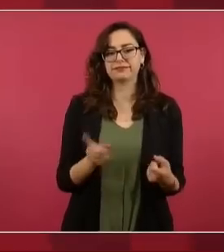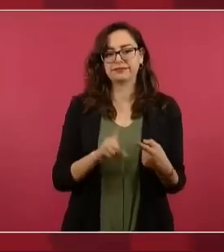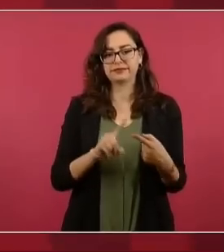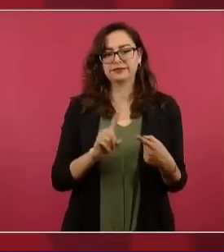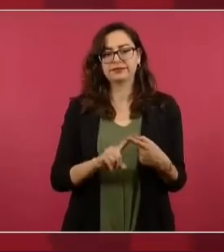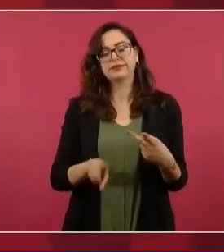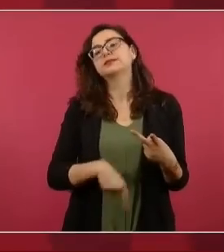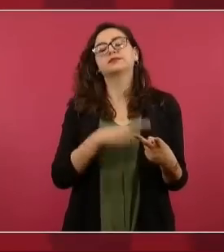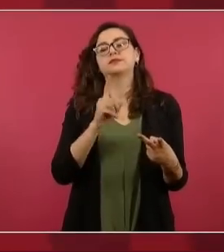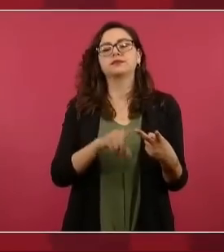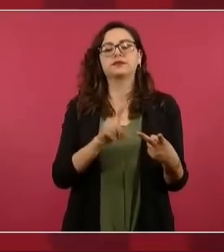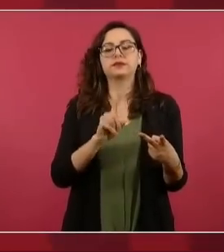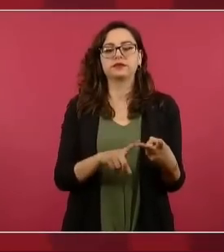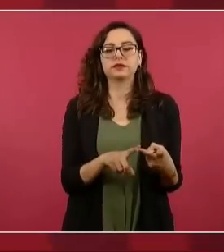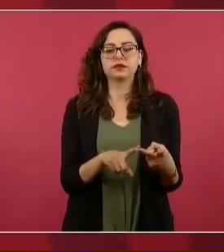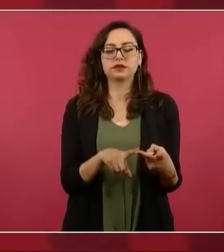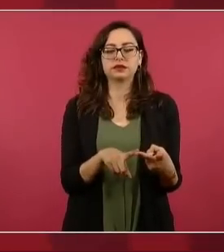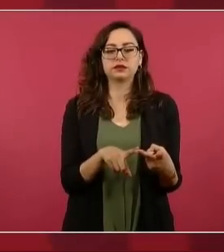no ser